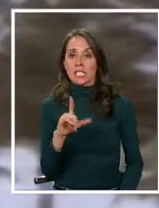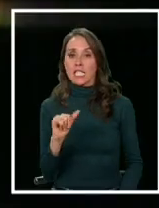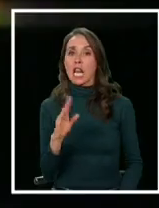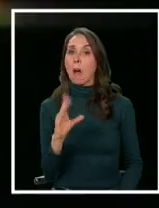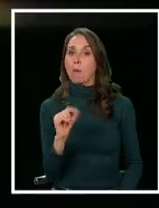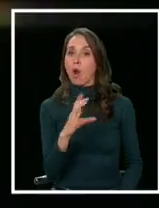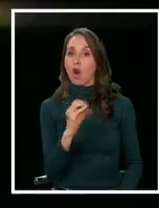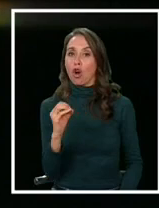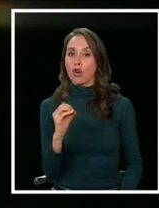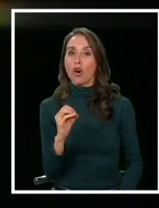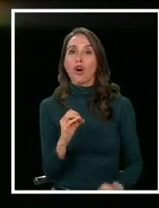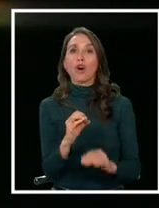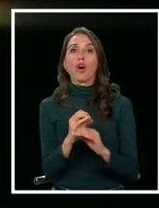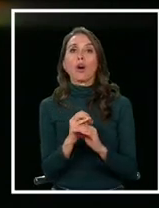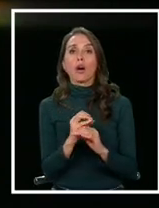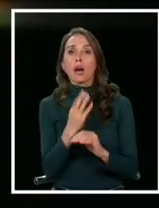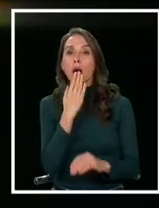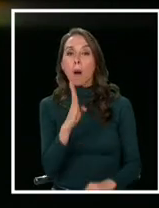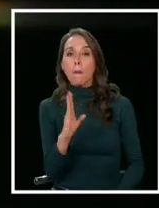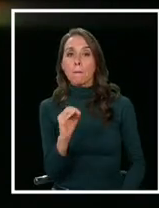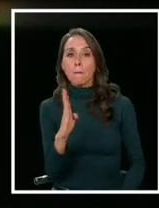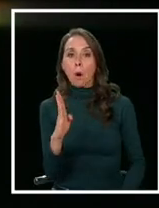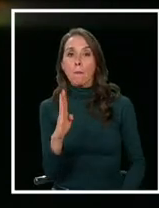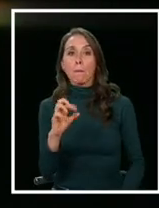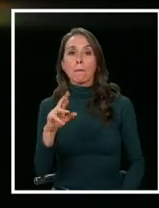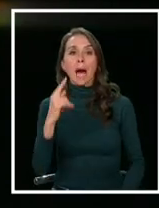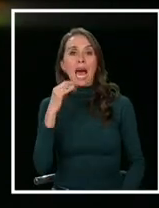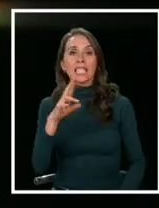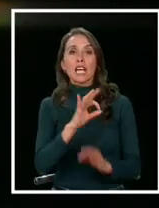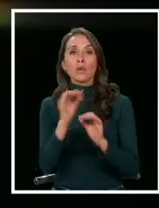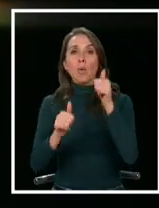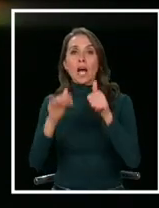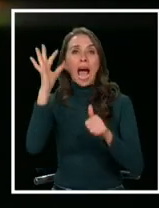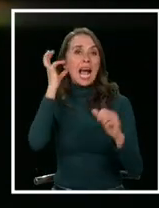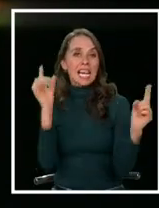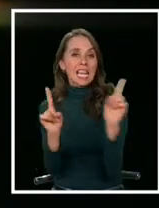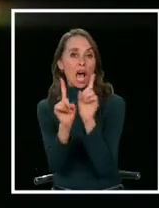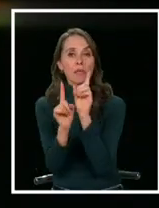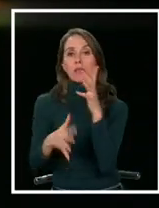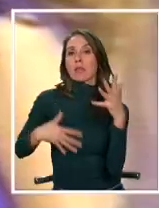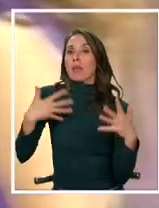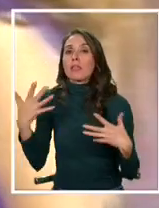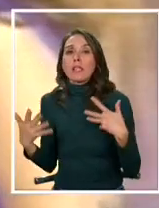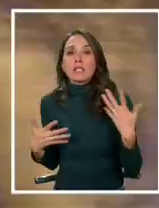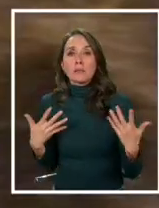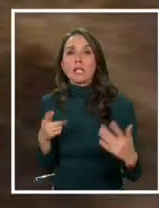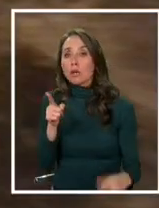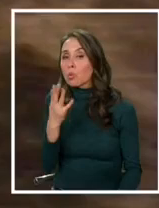ch nunca Había tocado una candidata tanto